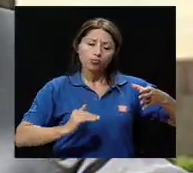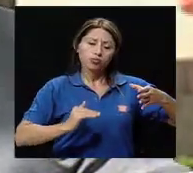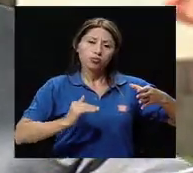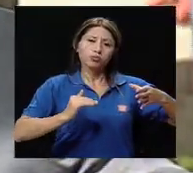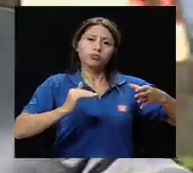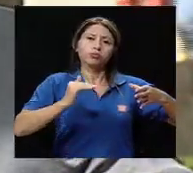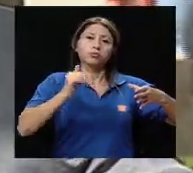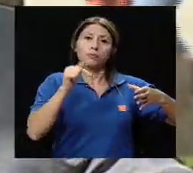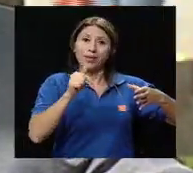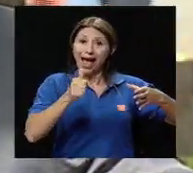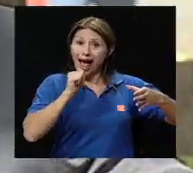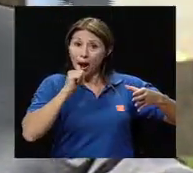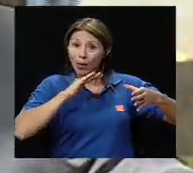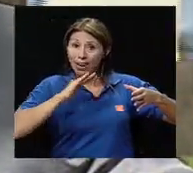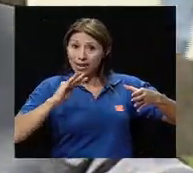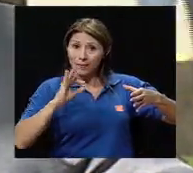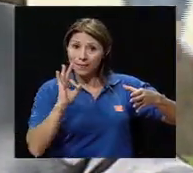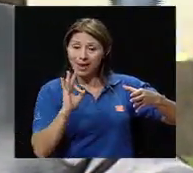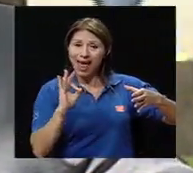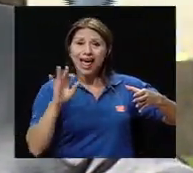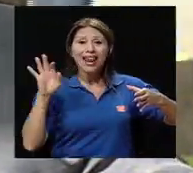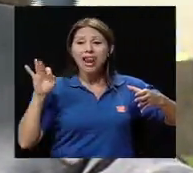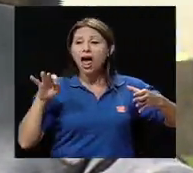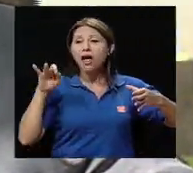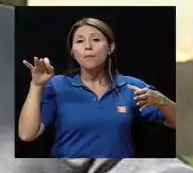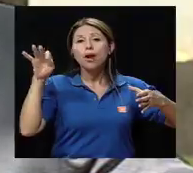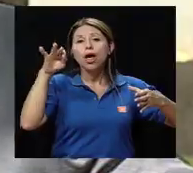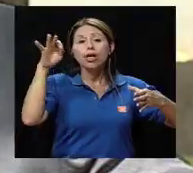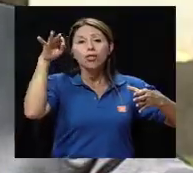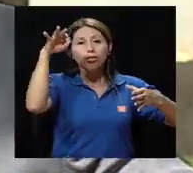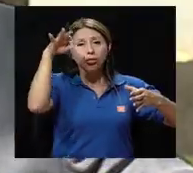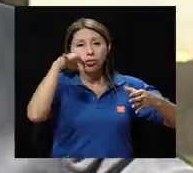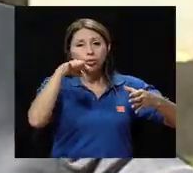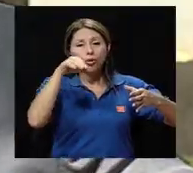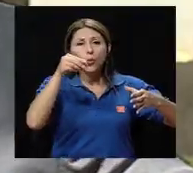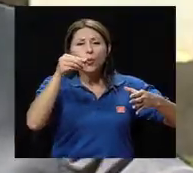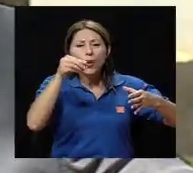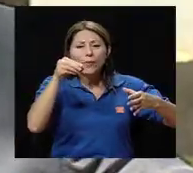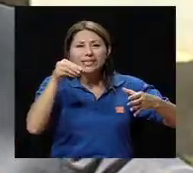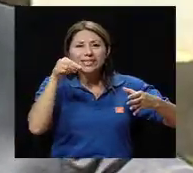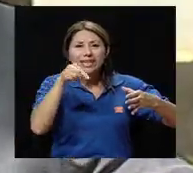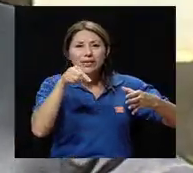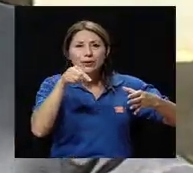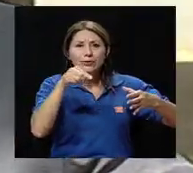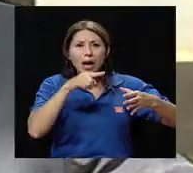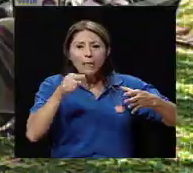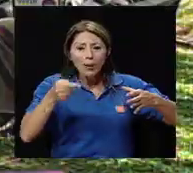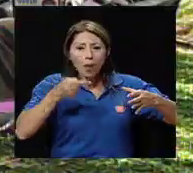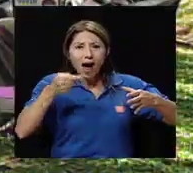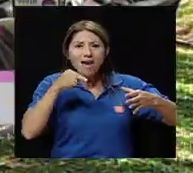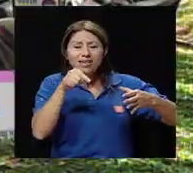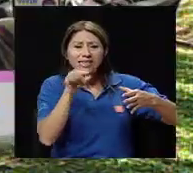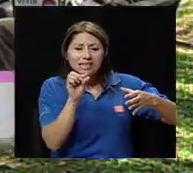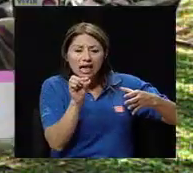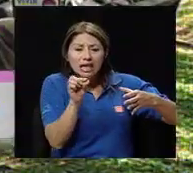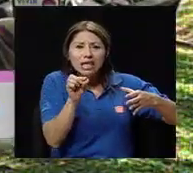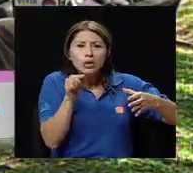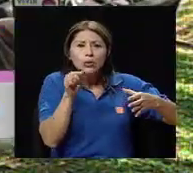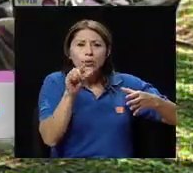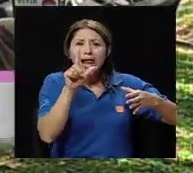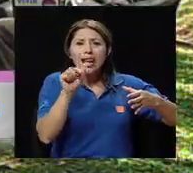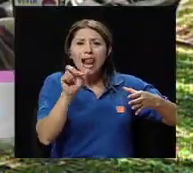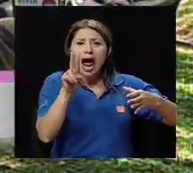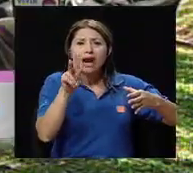huevos eclosionan, pero algunos los encontramos en periodo larvario. Uh-huh. Y entonces ahí eso